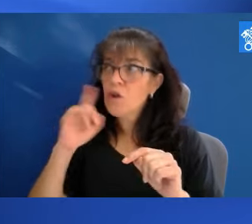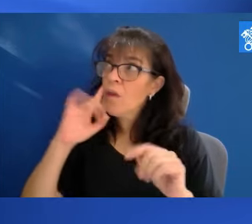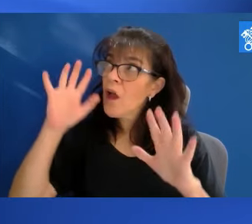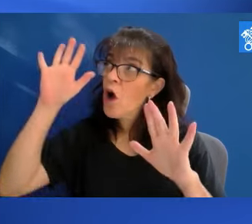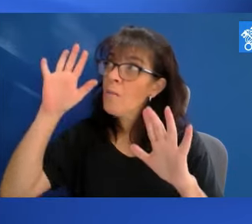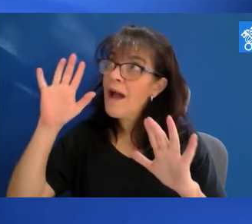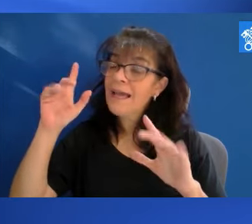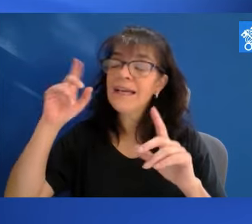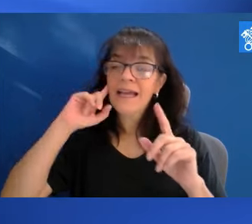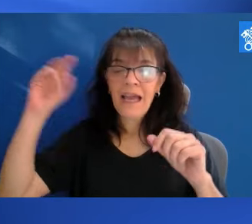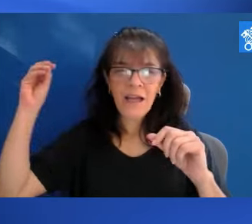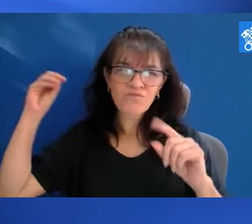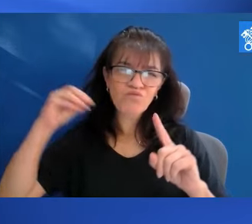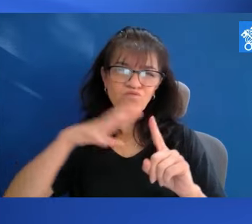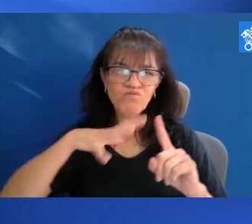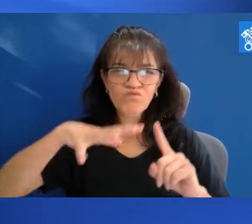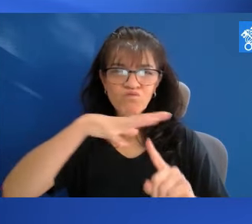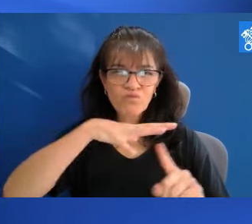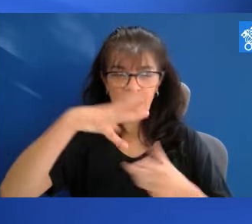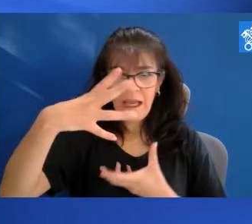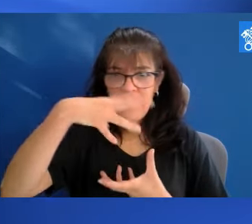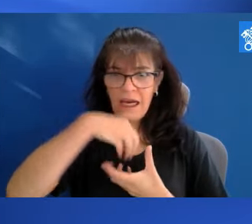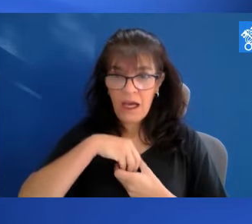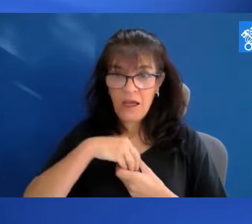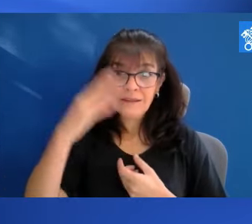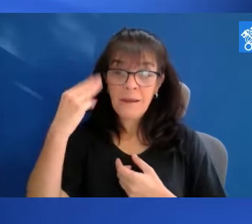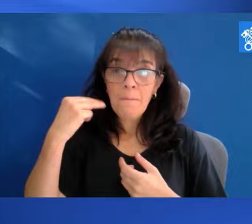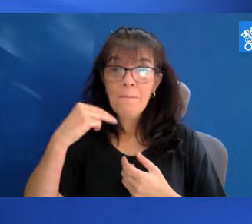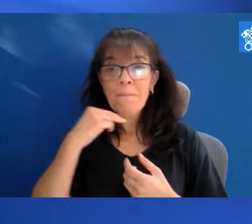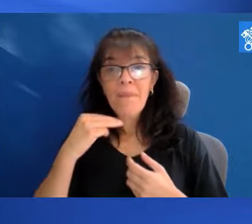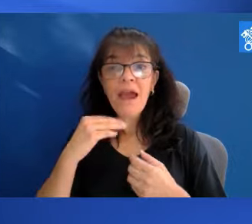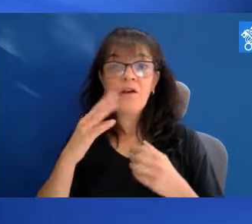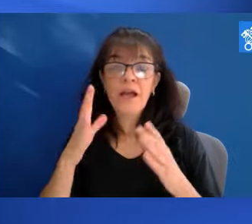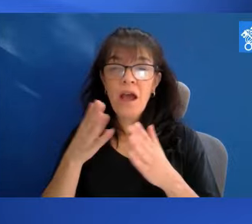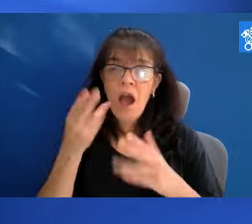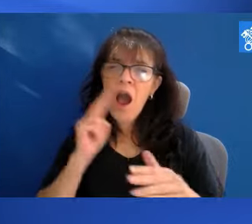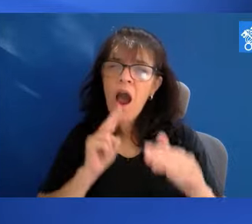us and through us. Mary, humble servant of the Lord, pray for us.